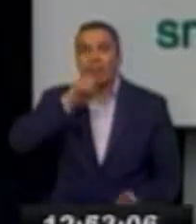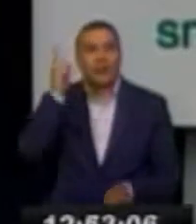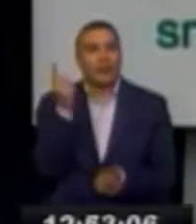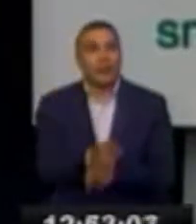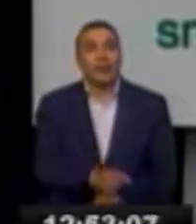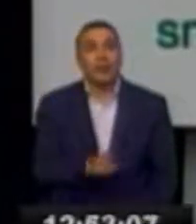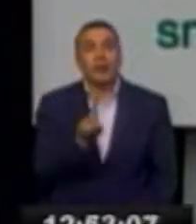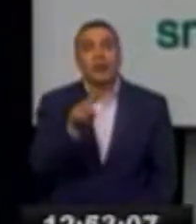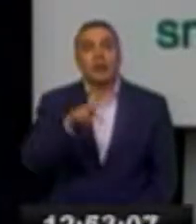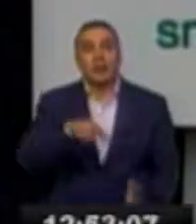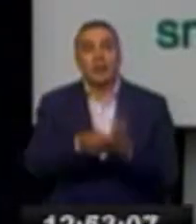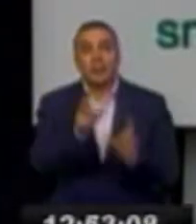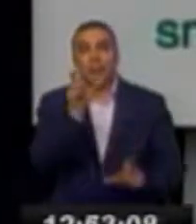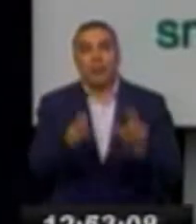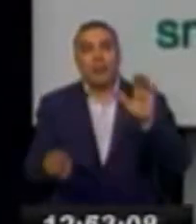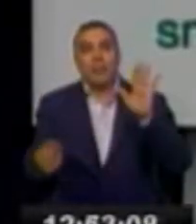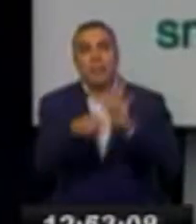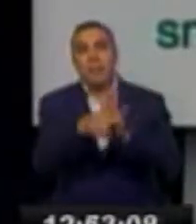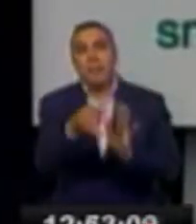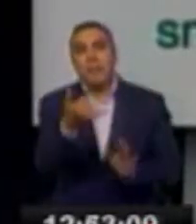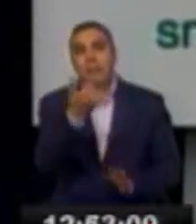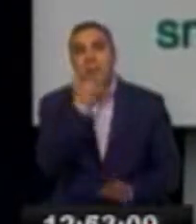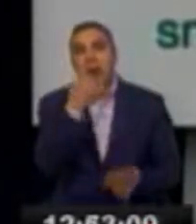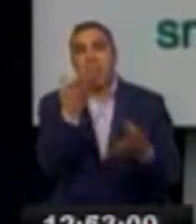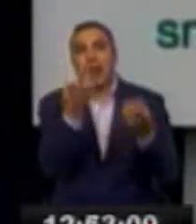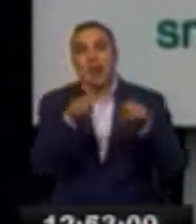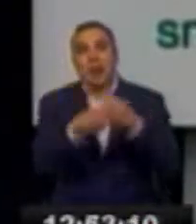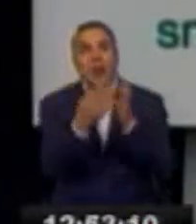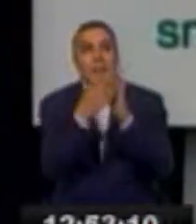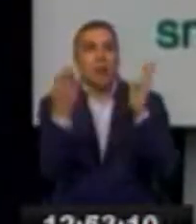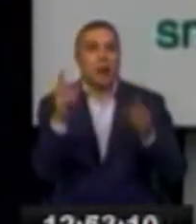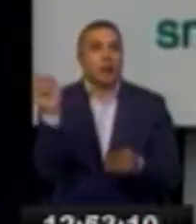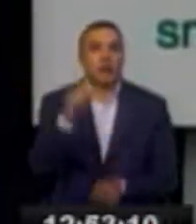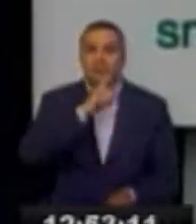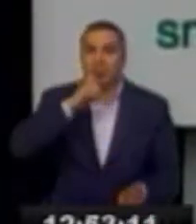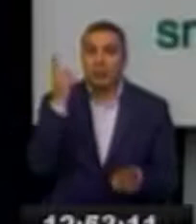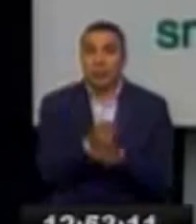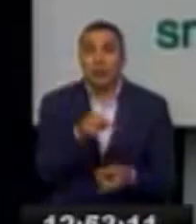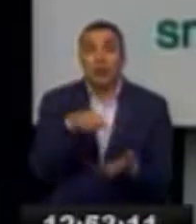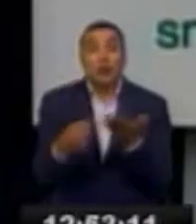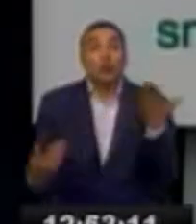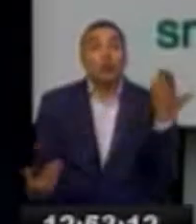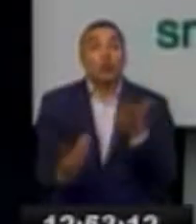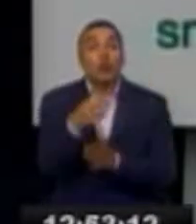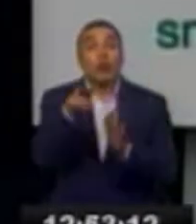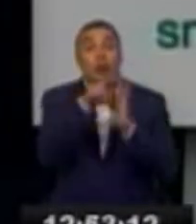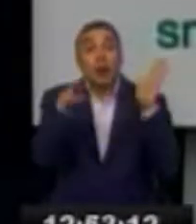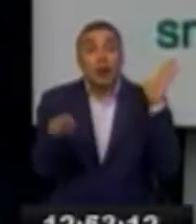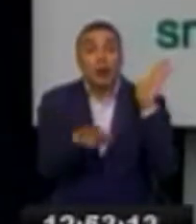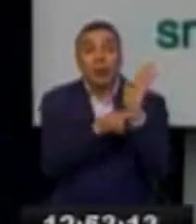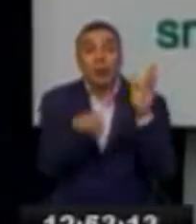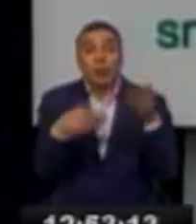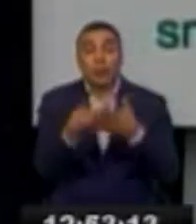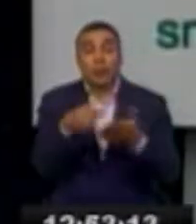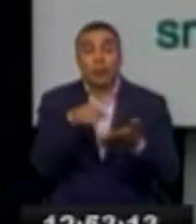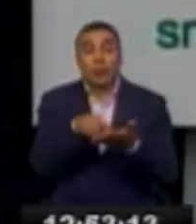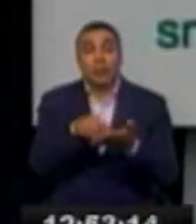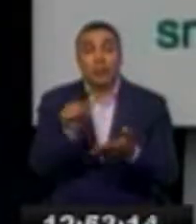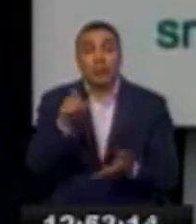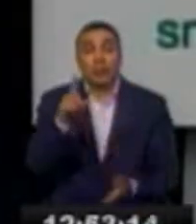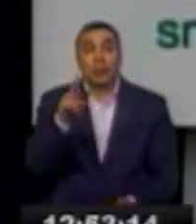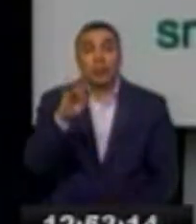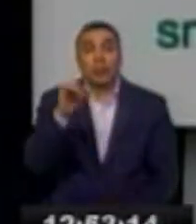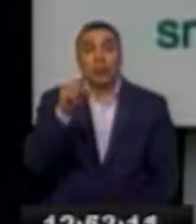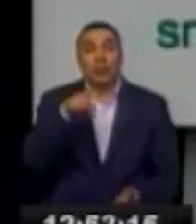Son infamias de las que se hacen eco difamadores o ingenuos. Aquí un nuevo reglamento de becas construido durante la gestión de Adrián Bonilla